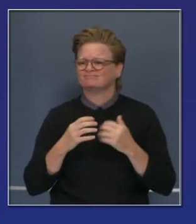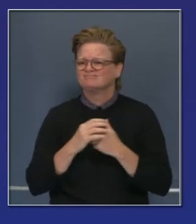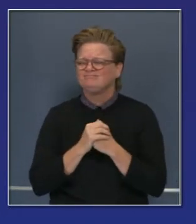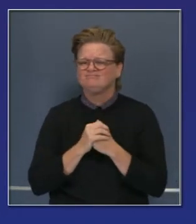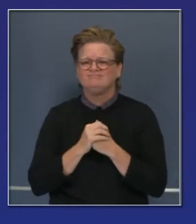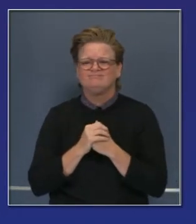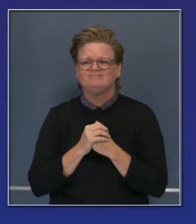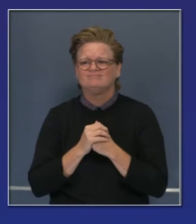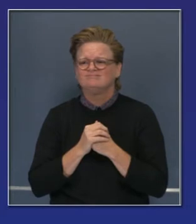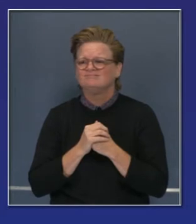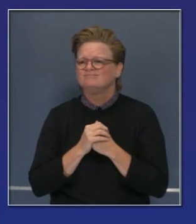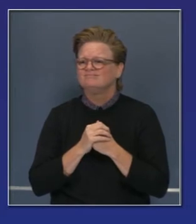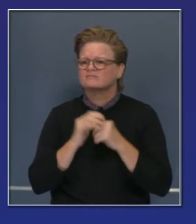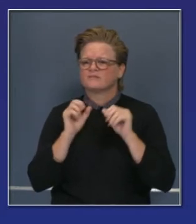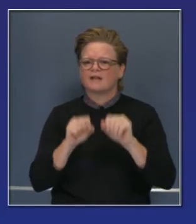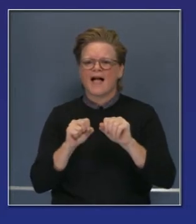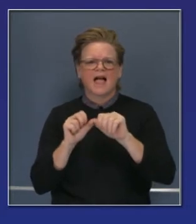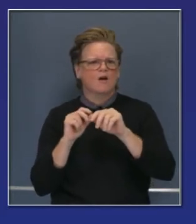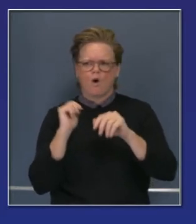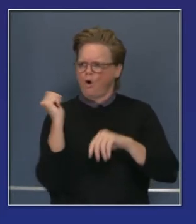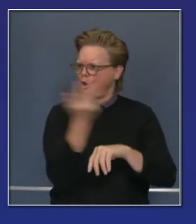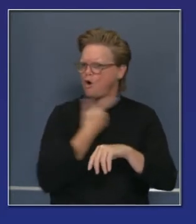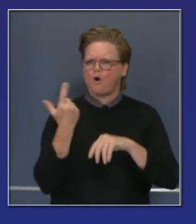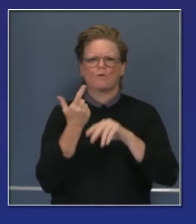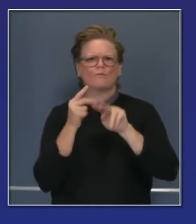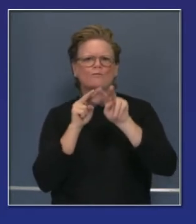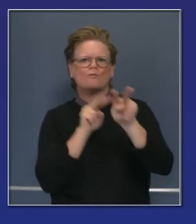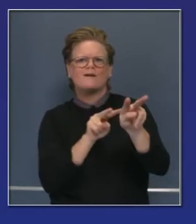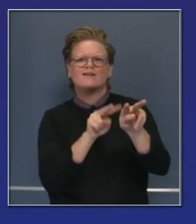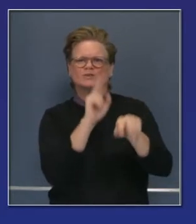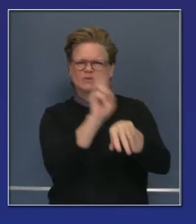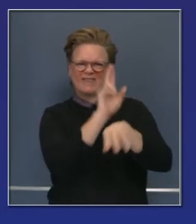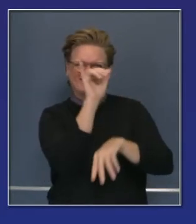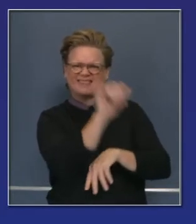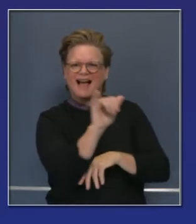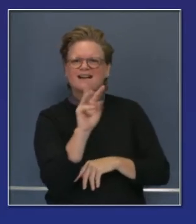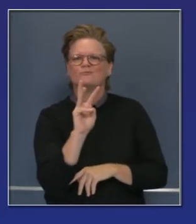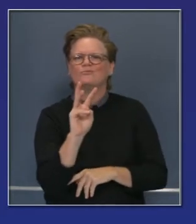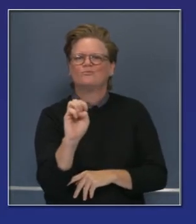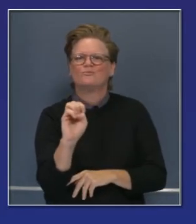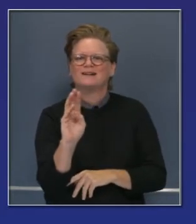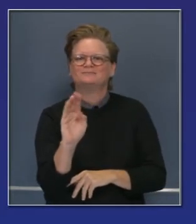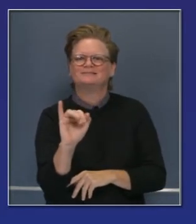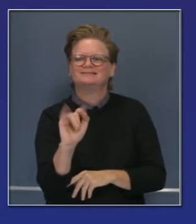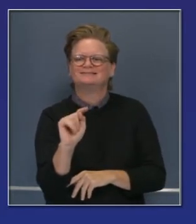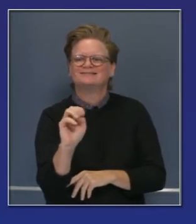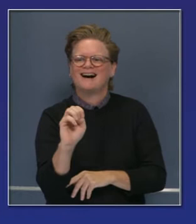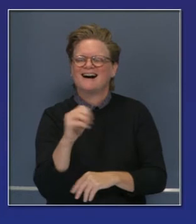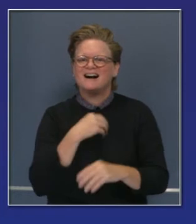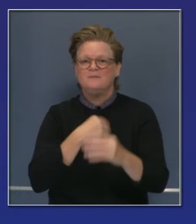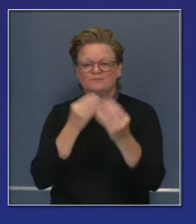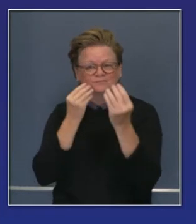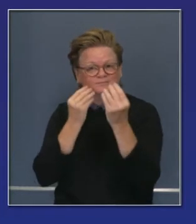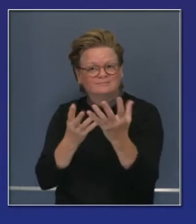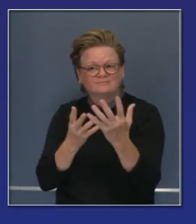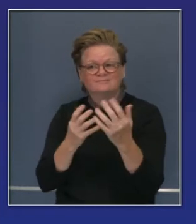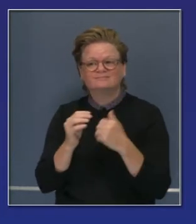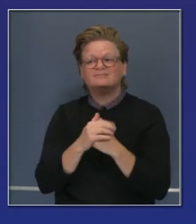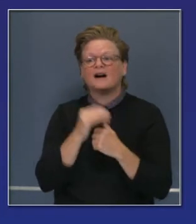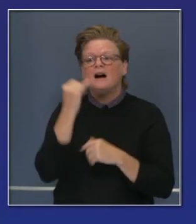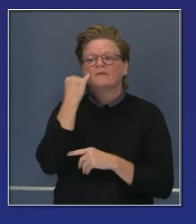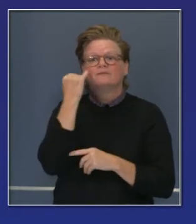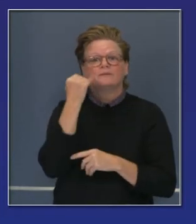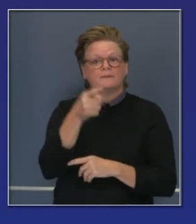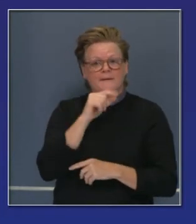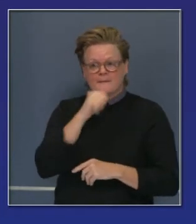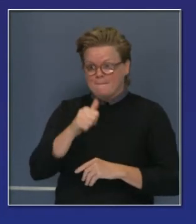estado. Tenemos el criterio que también avanza o retrocede al